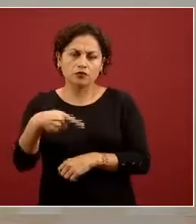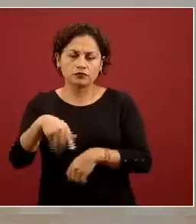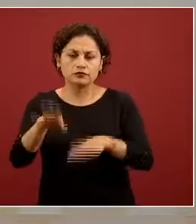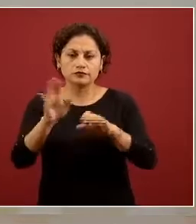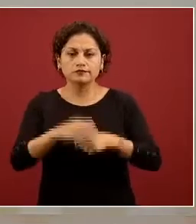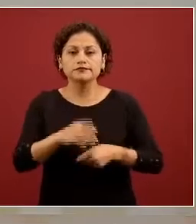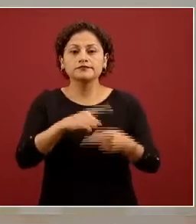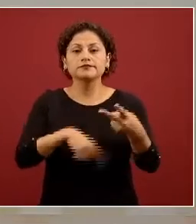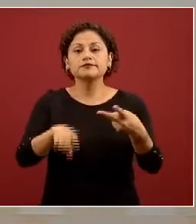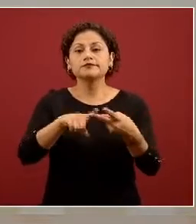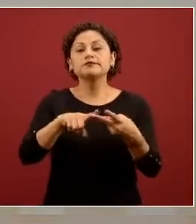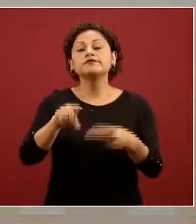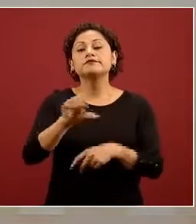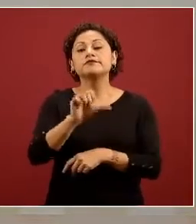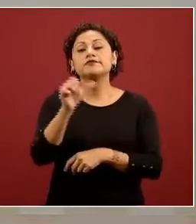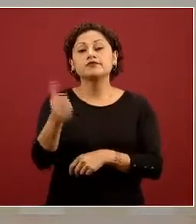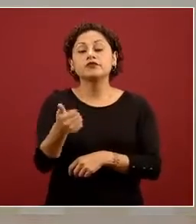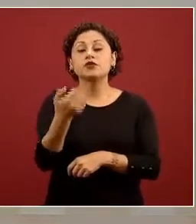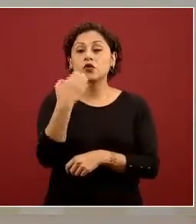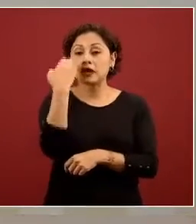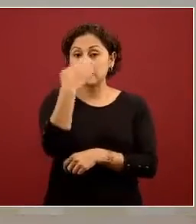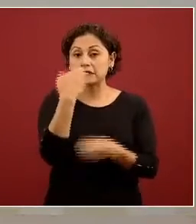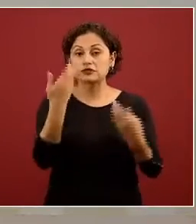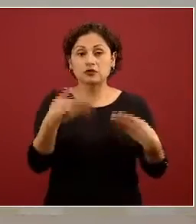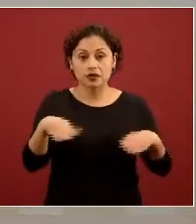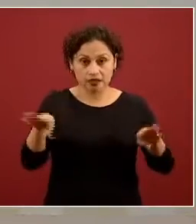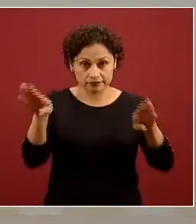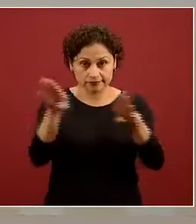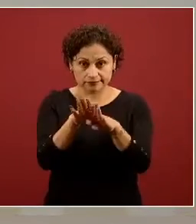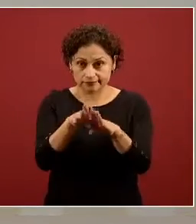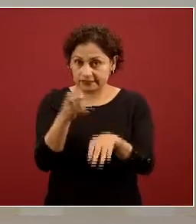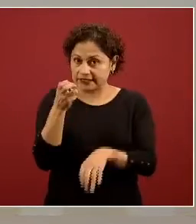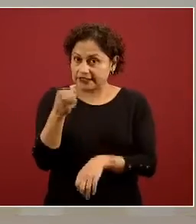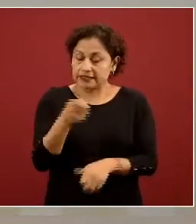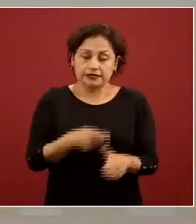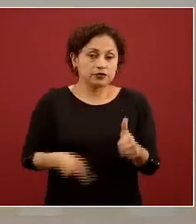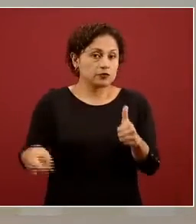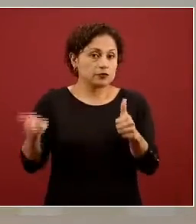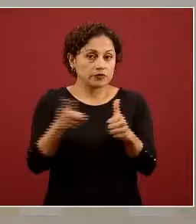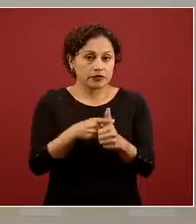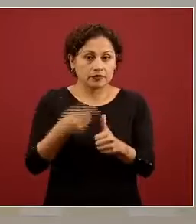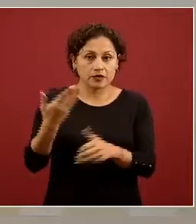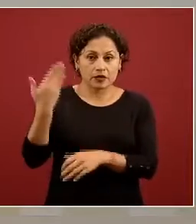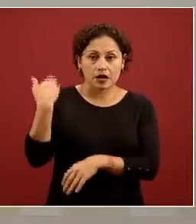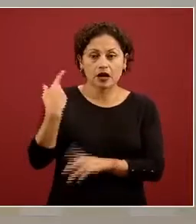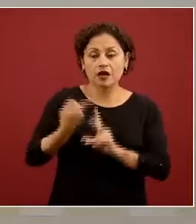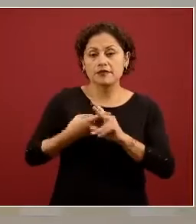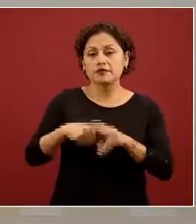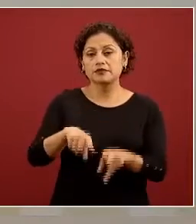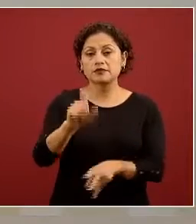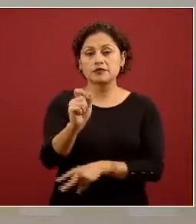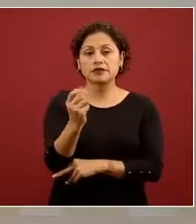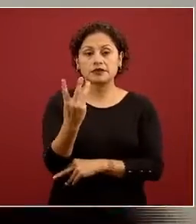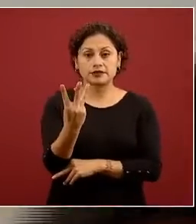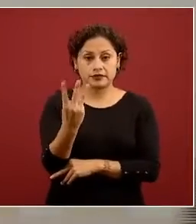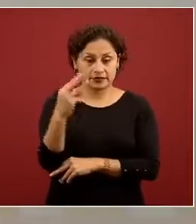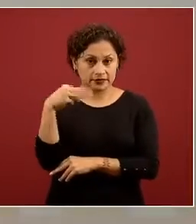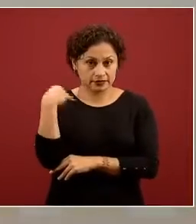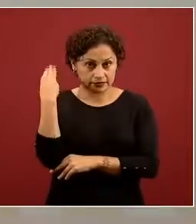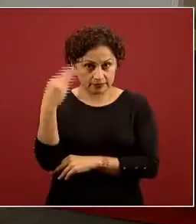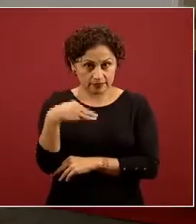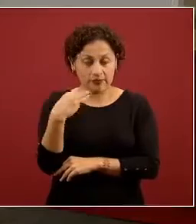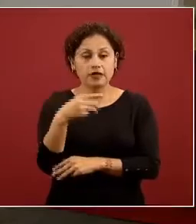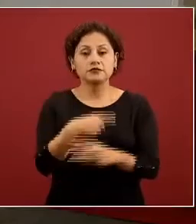interrupción temporal de la actividad escolar, que fue la primera medida que entró en vigor desde el 23 de marzo. Y